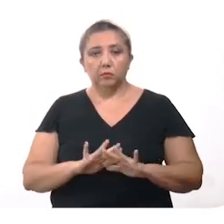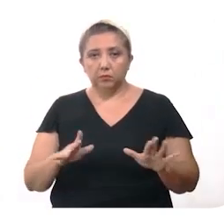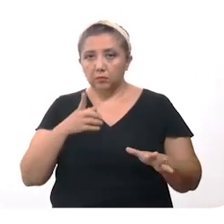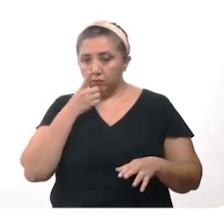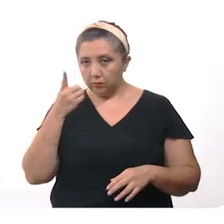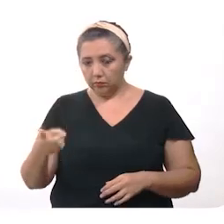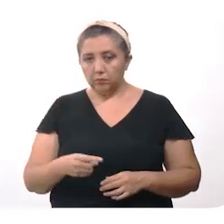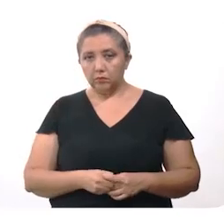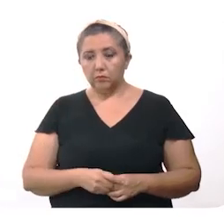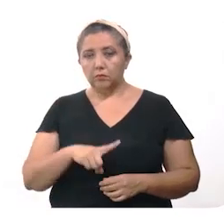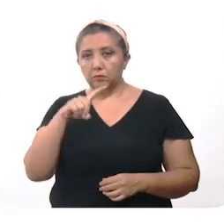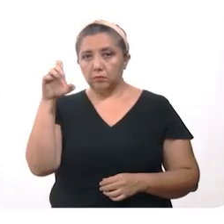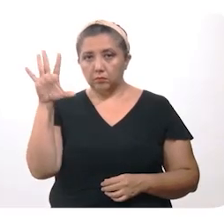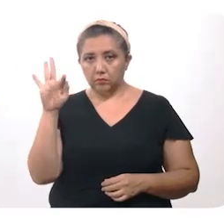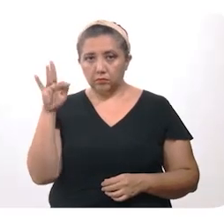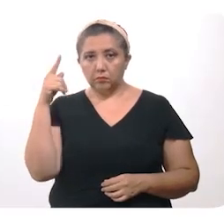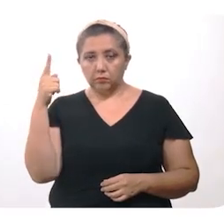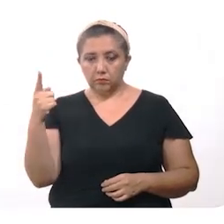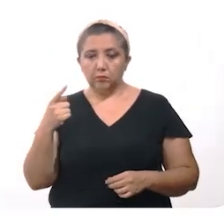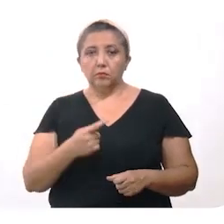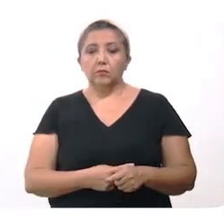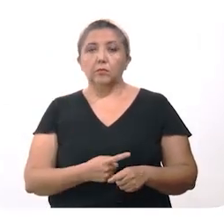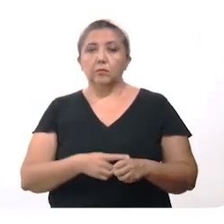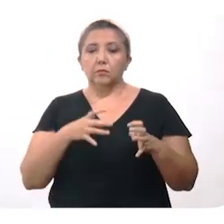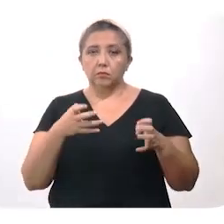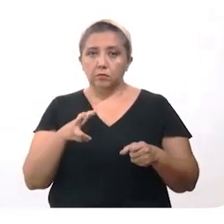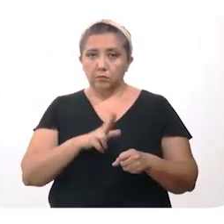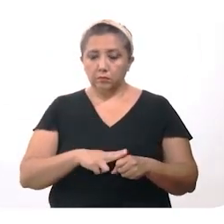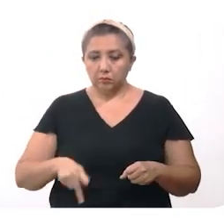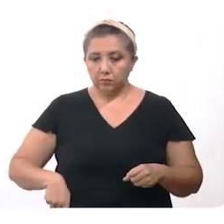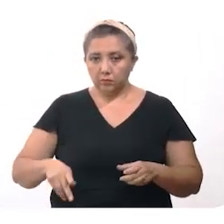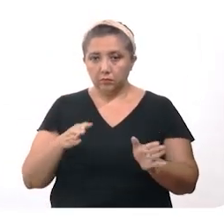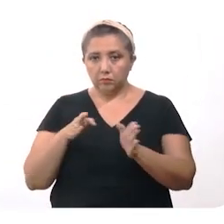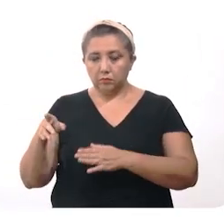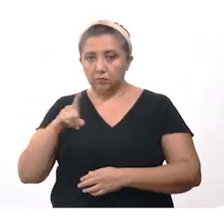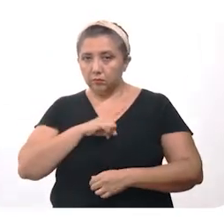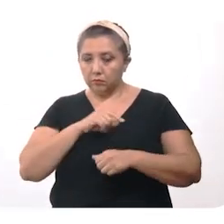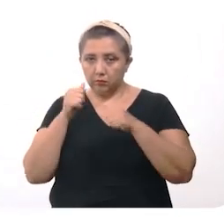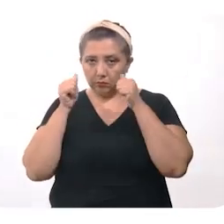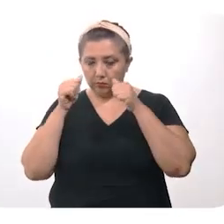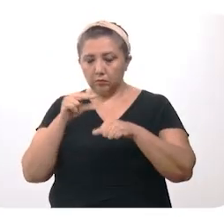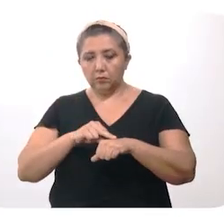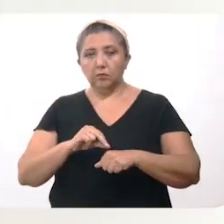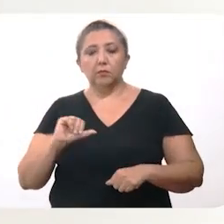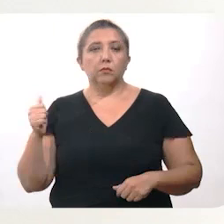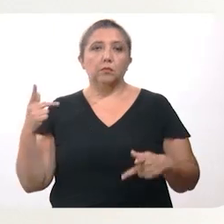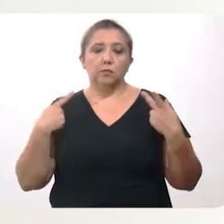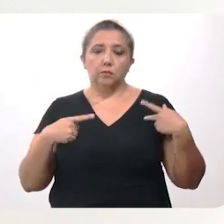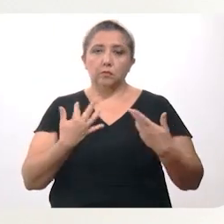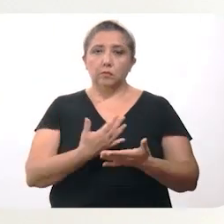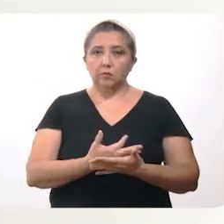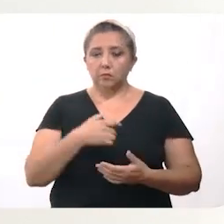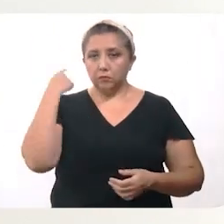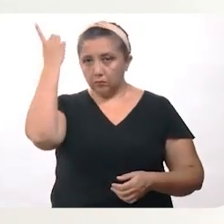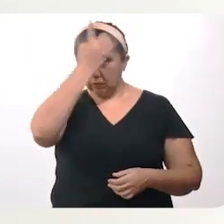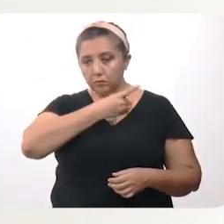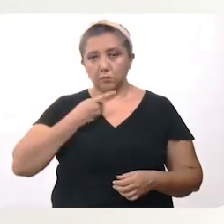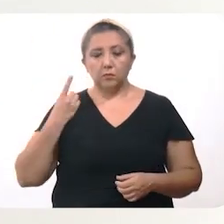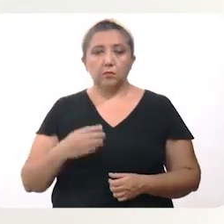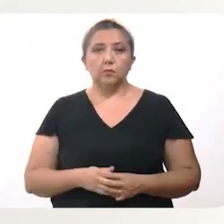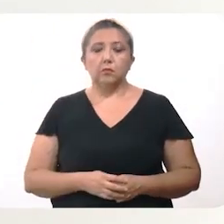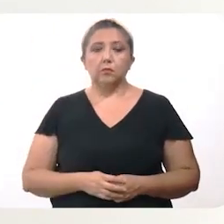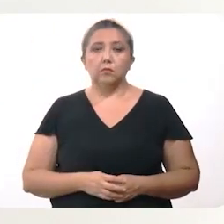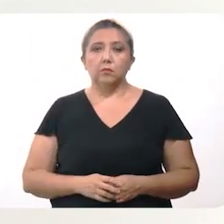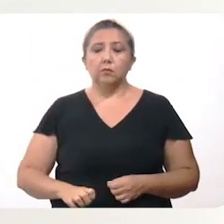Como ya se mencionó, 141 de los casos positivos están en hospitales públicos y en aislamiento total. Hay otros pacientes a la espera de